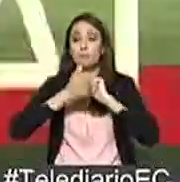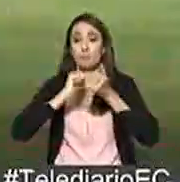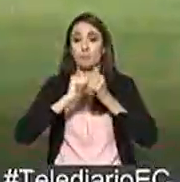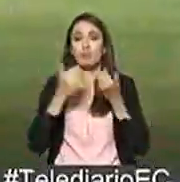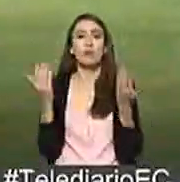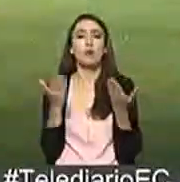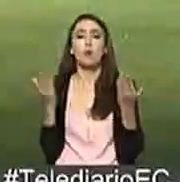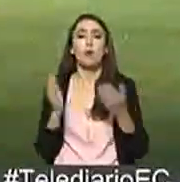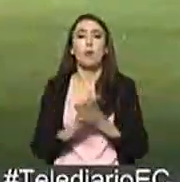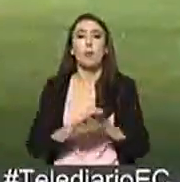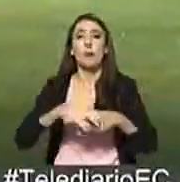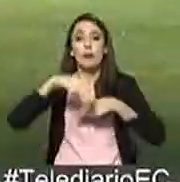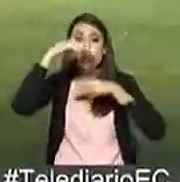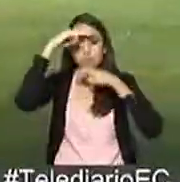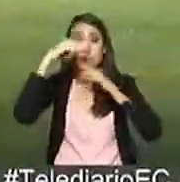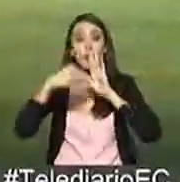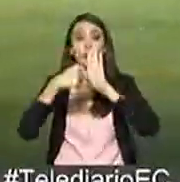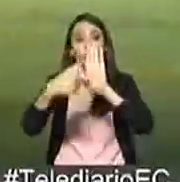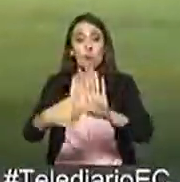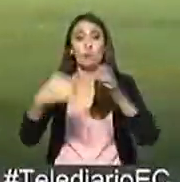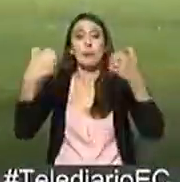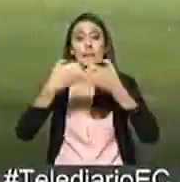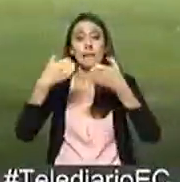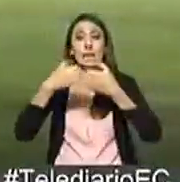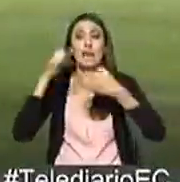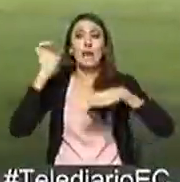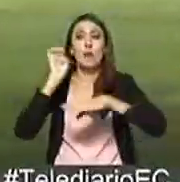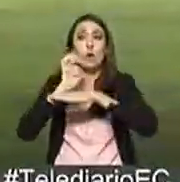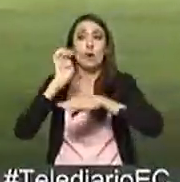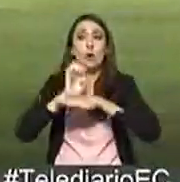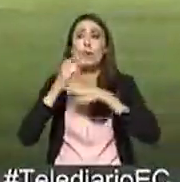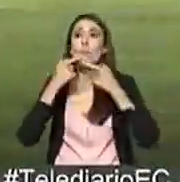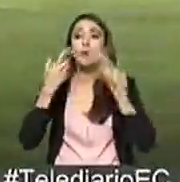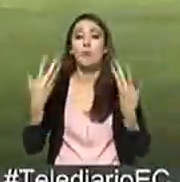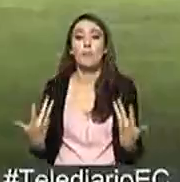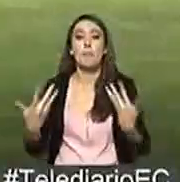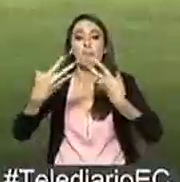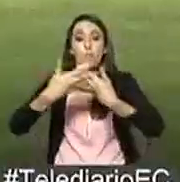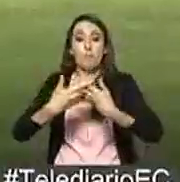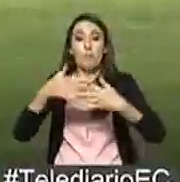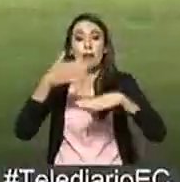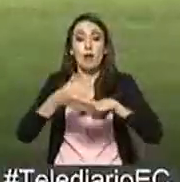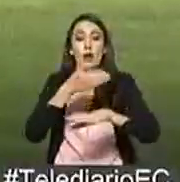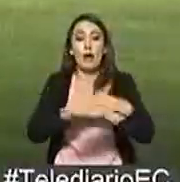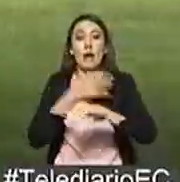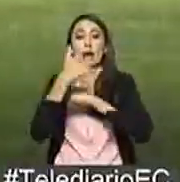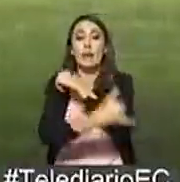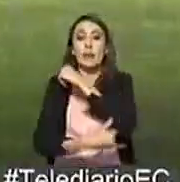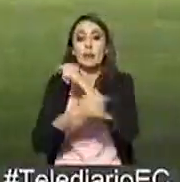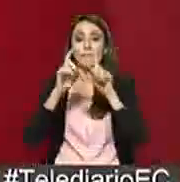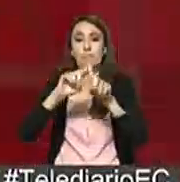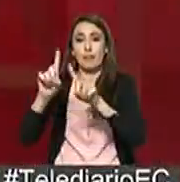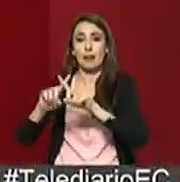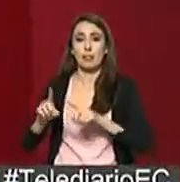se conocerá la nómina de convocados de la selección ecuatoriana para los amistosos ante Trinidad y Tobago y